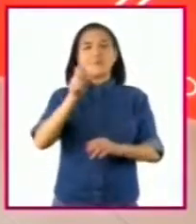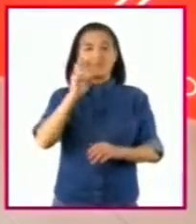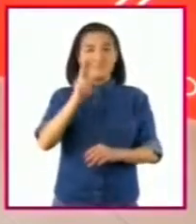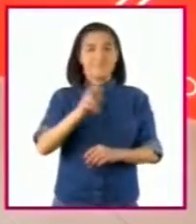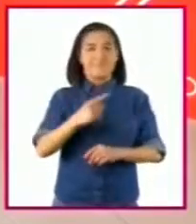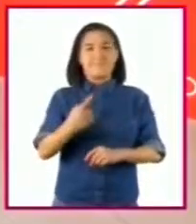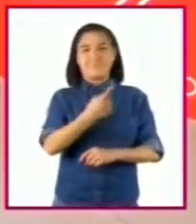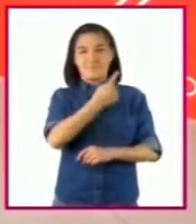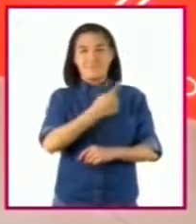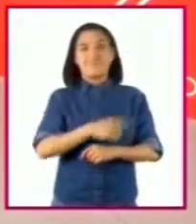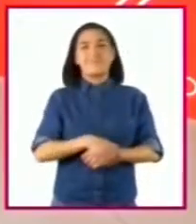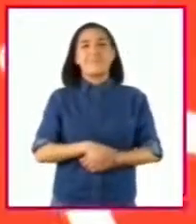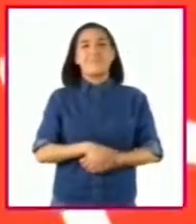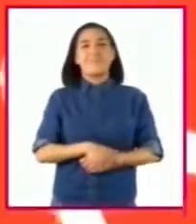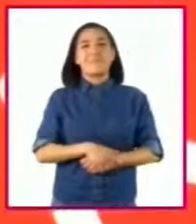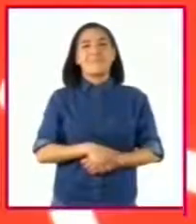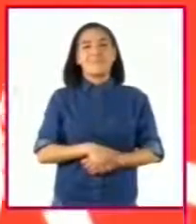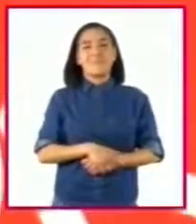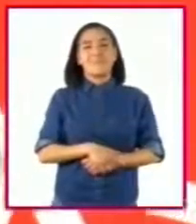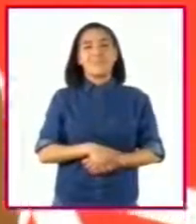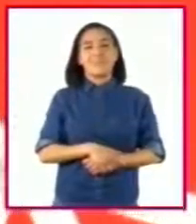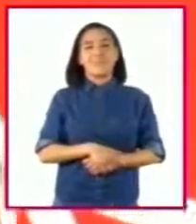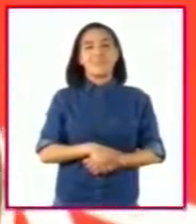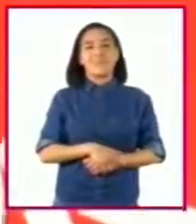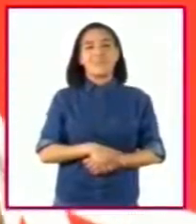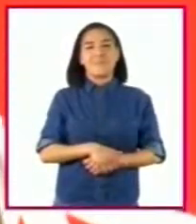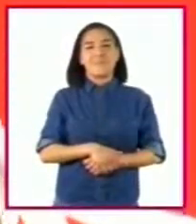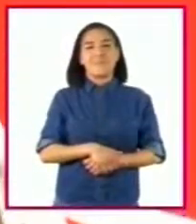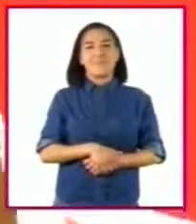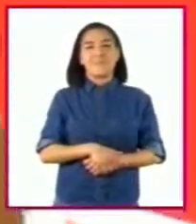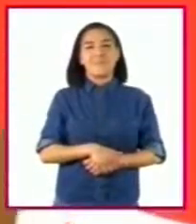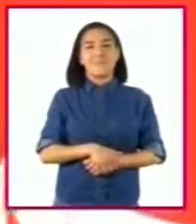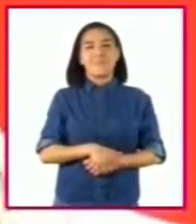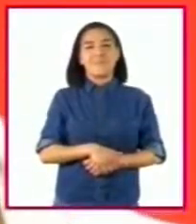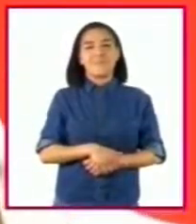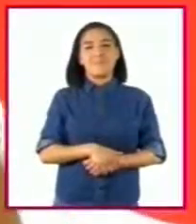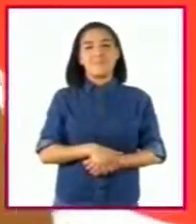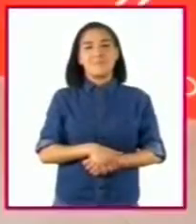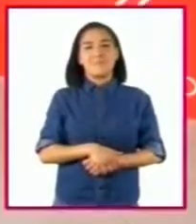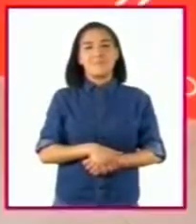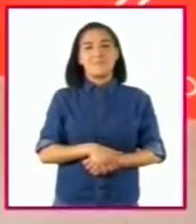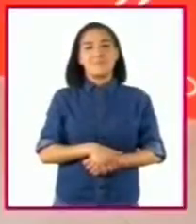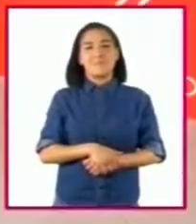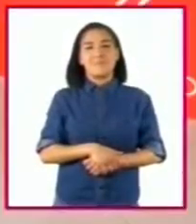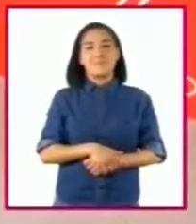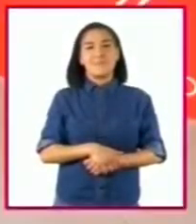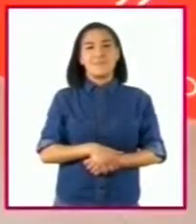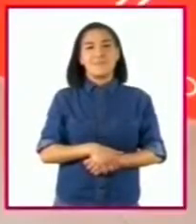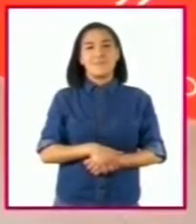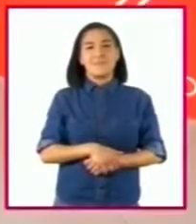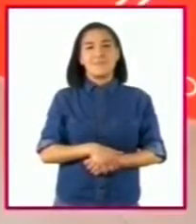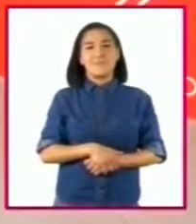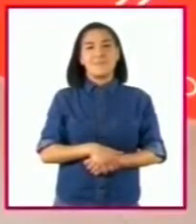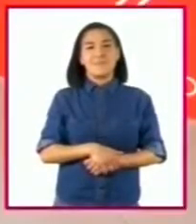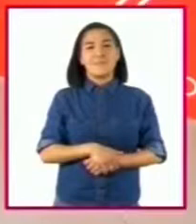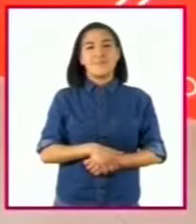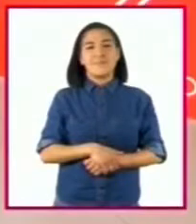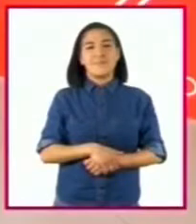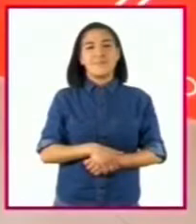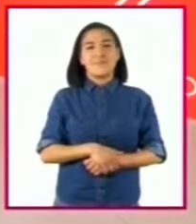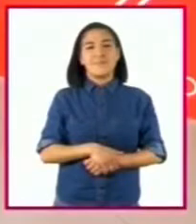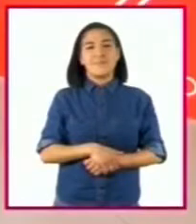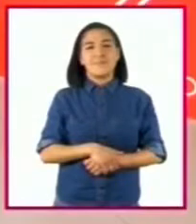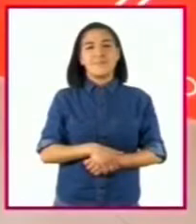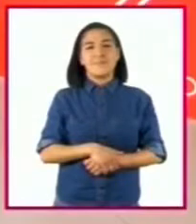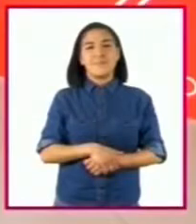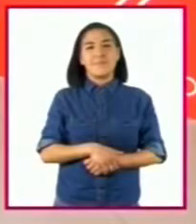manera. ¡Ay, qué bonito es volar! A las 2 de la